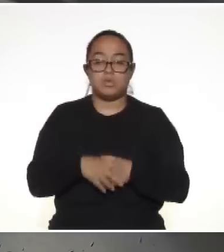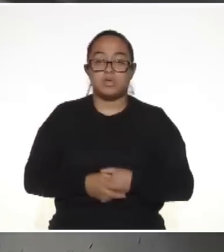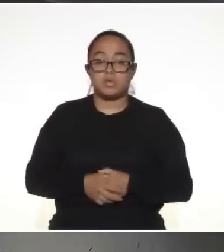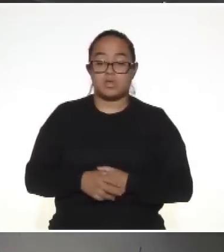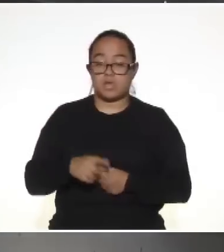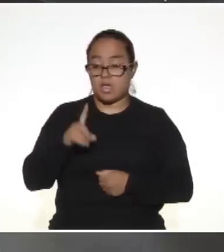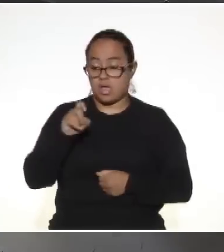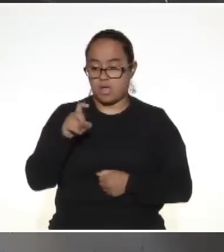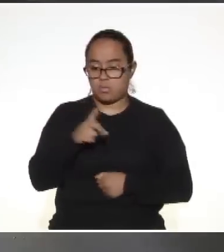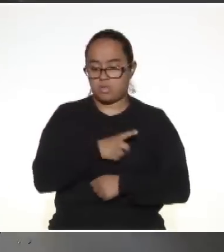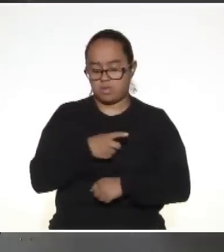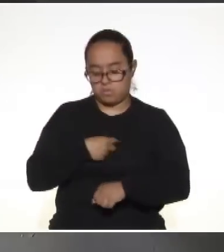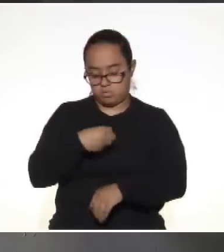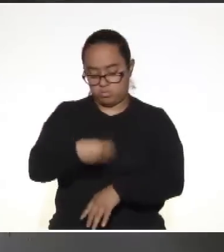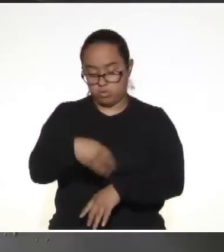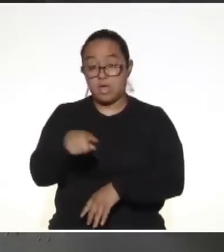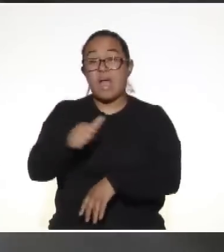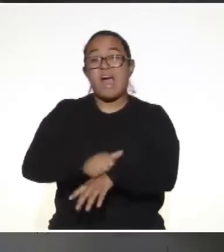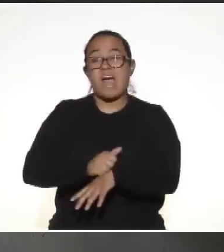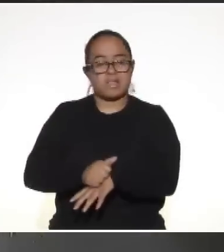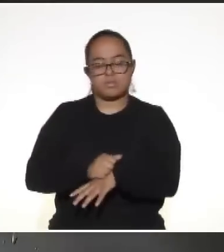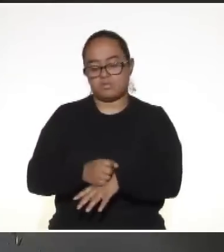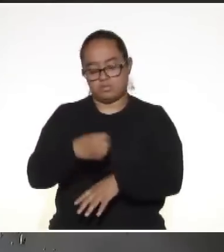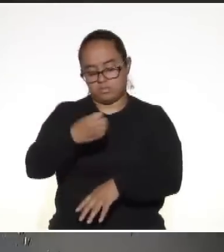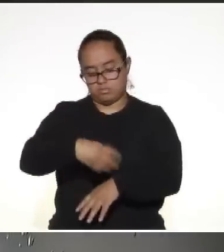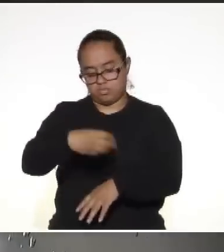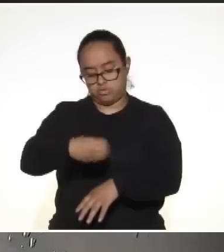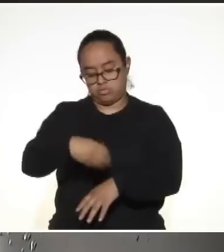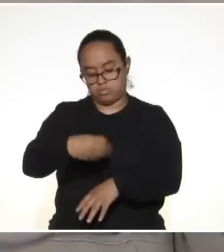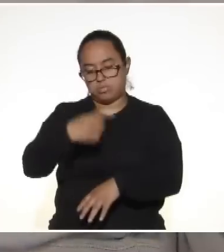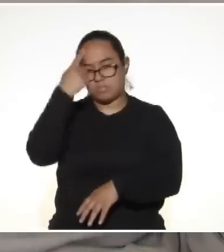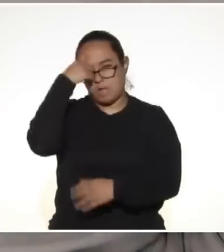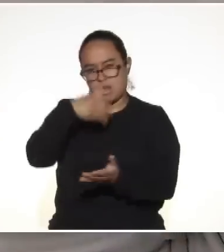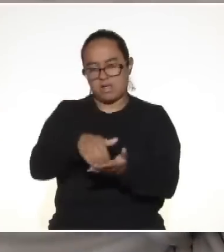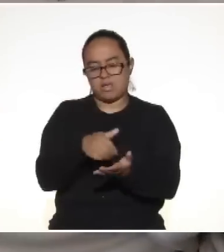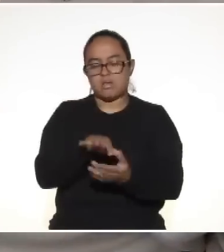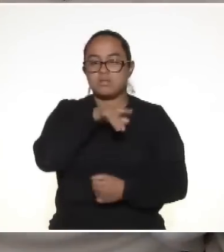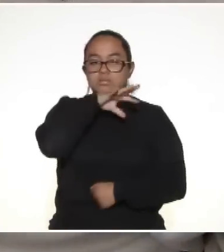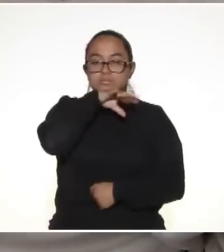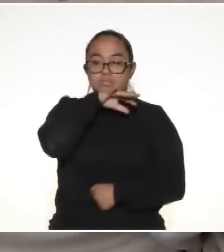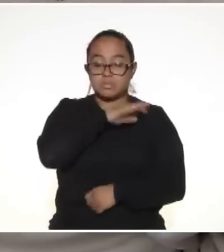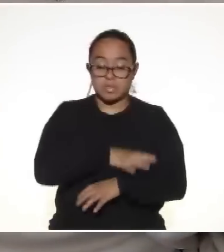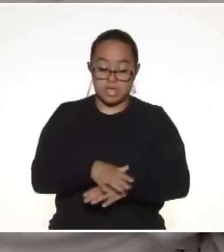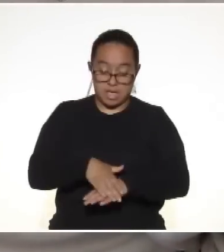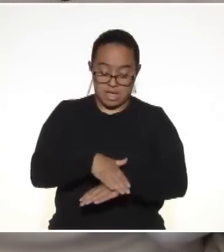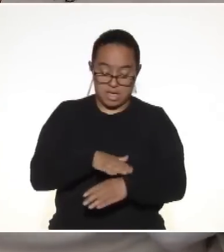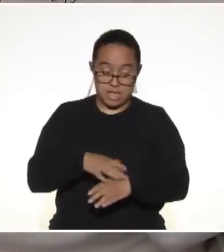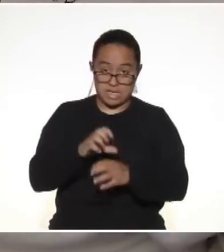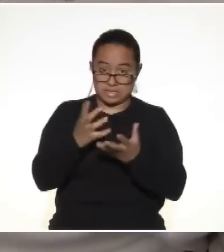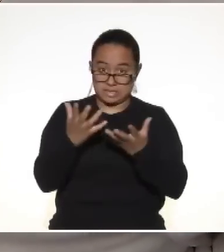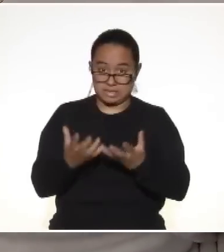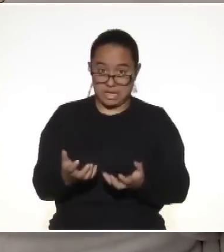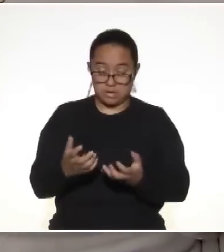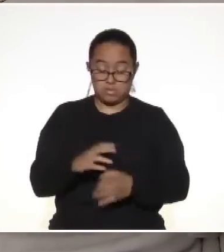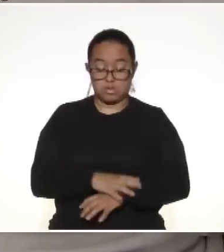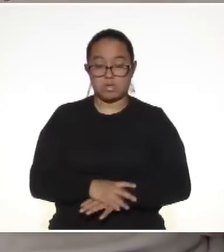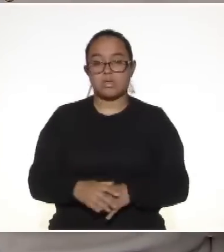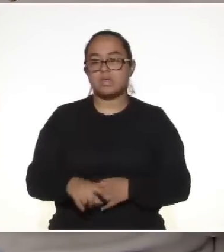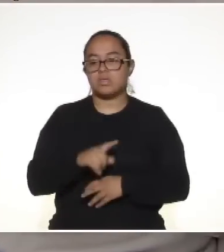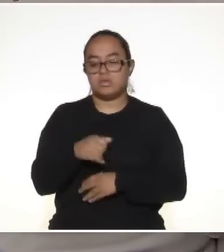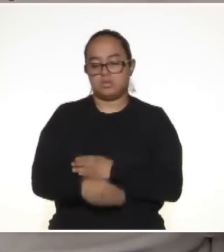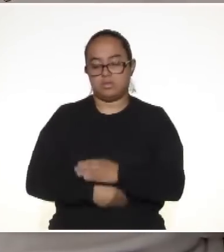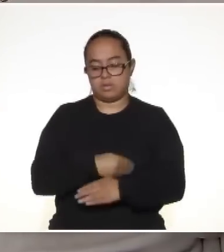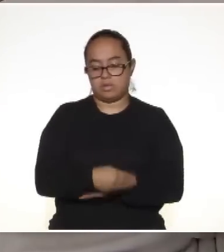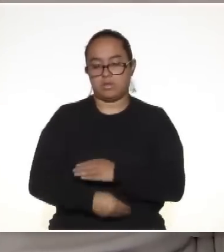Dejamos que el agua corra, evitamos tallar para seguir embarrando la mugre. Y ya que secamos la zona, por último vamos a colocar un